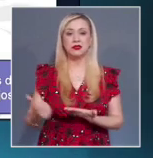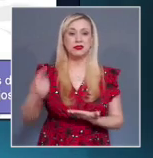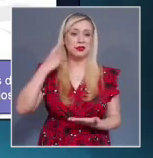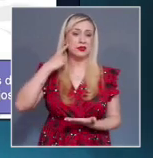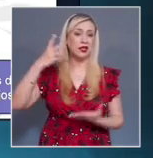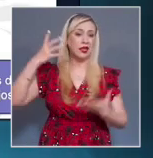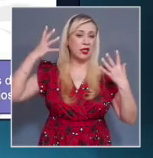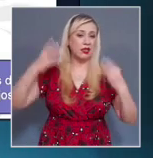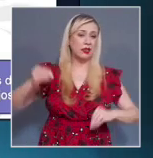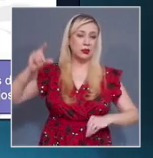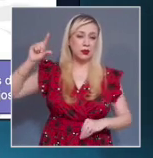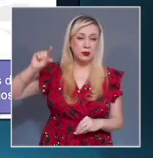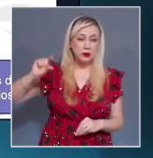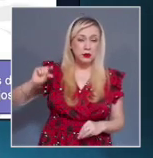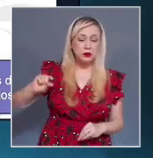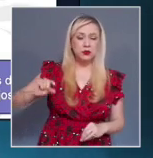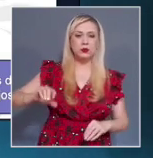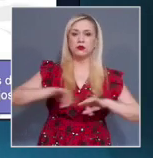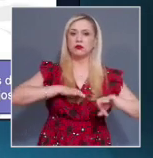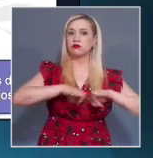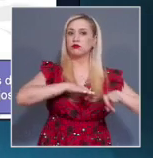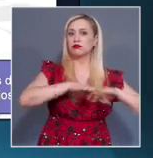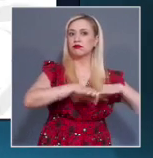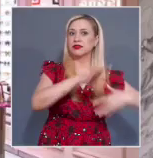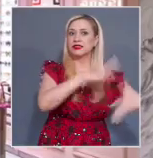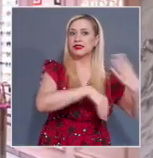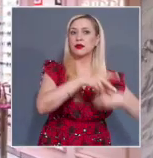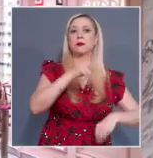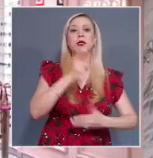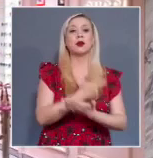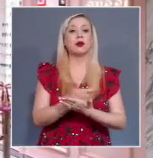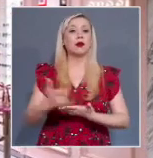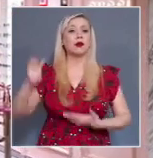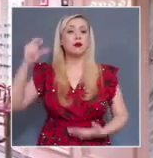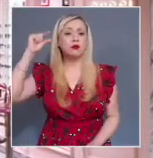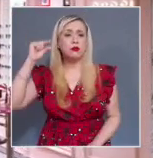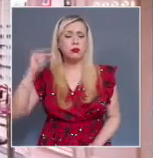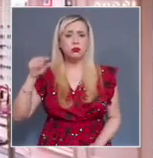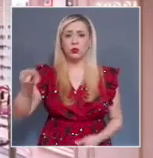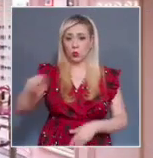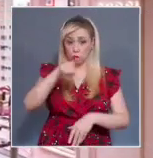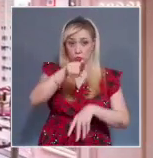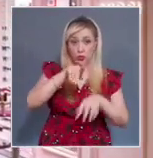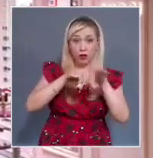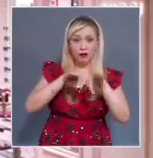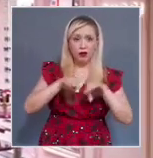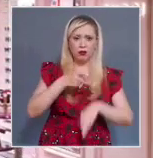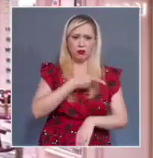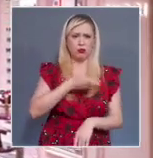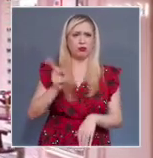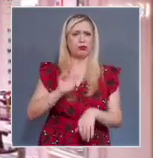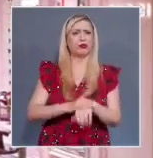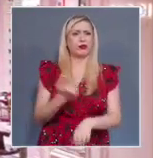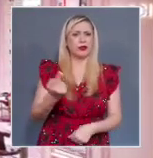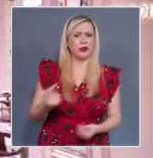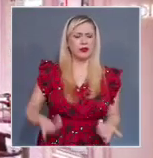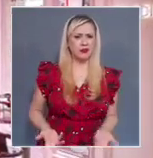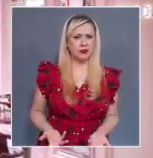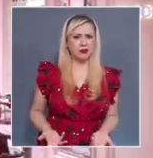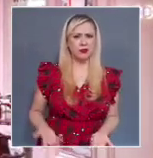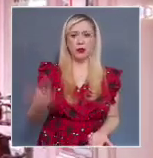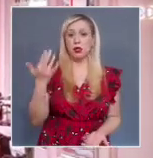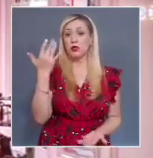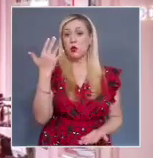ha crecido, los salarios no. Quien trabaja no debe ser pobre. El estudio indicó que de las 50 marcas de mayor prestigio a